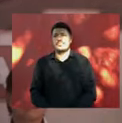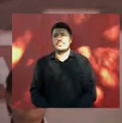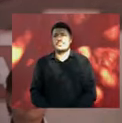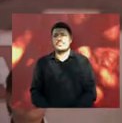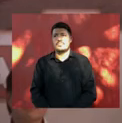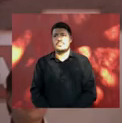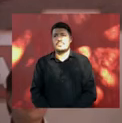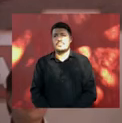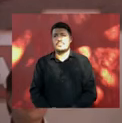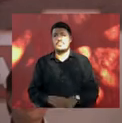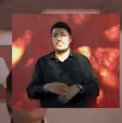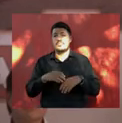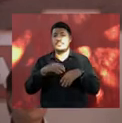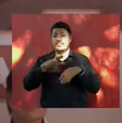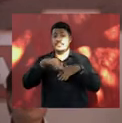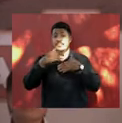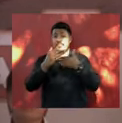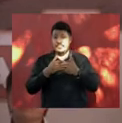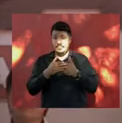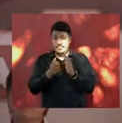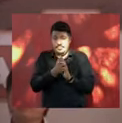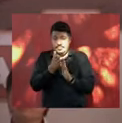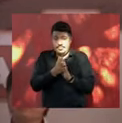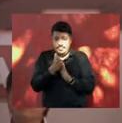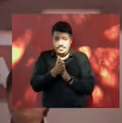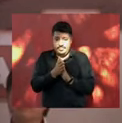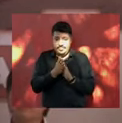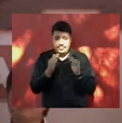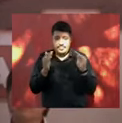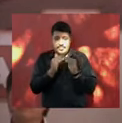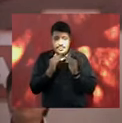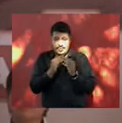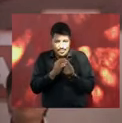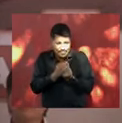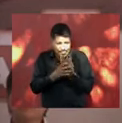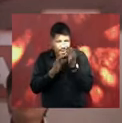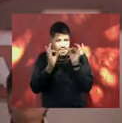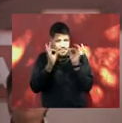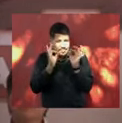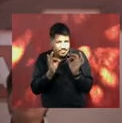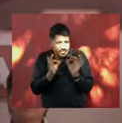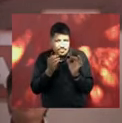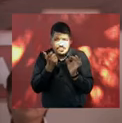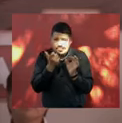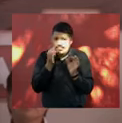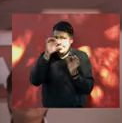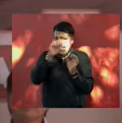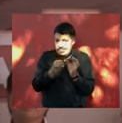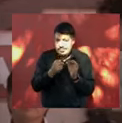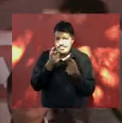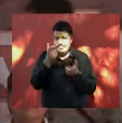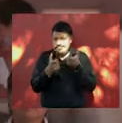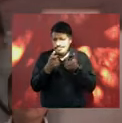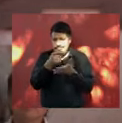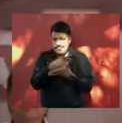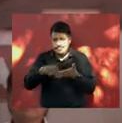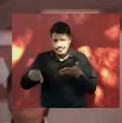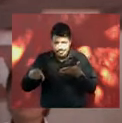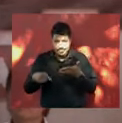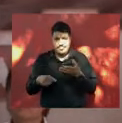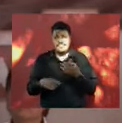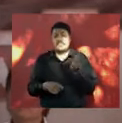vamos a construir en todo el país más viviendas, pero accesibles a las y los trabajadores. Por eso hay que votar